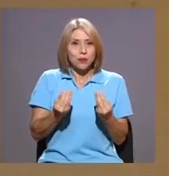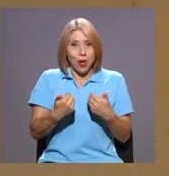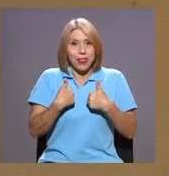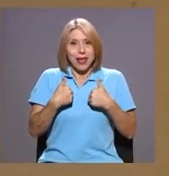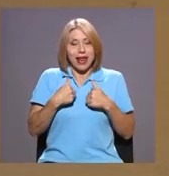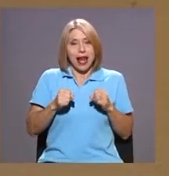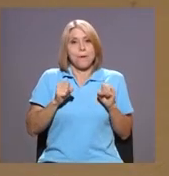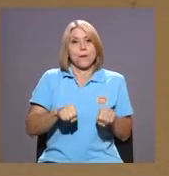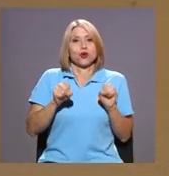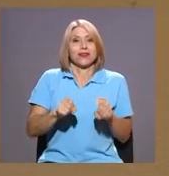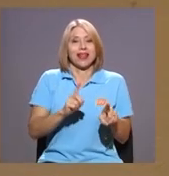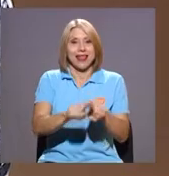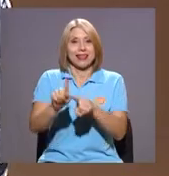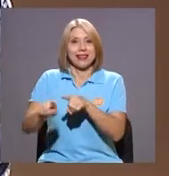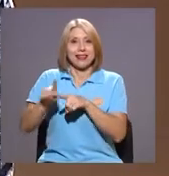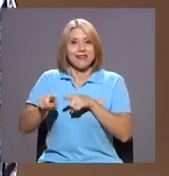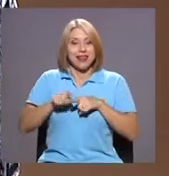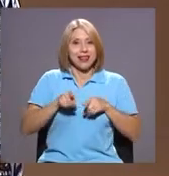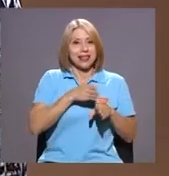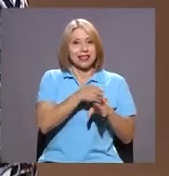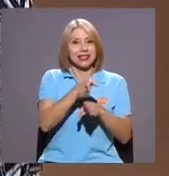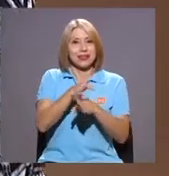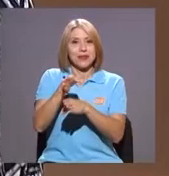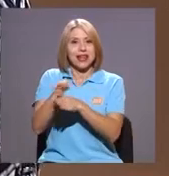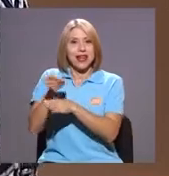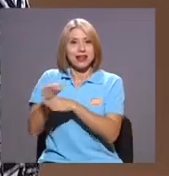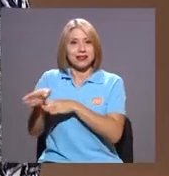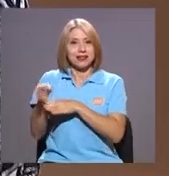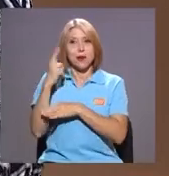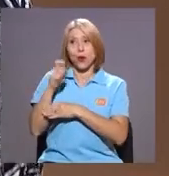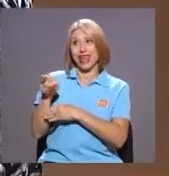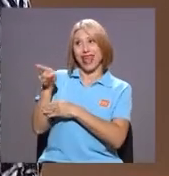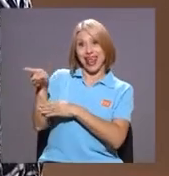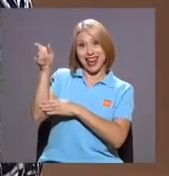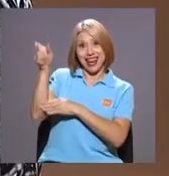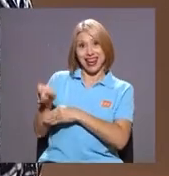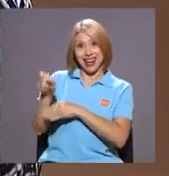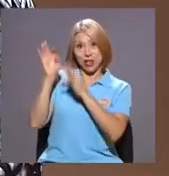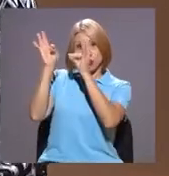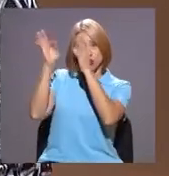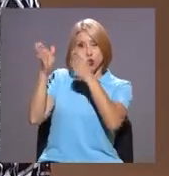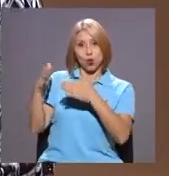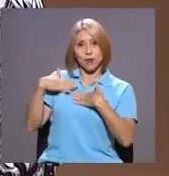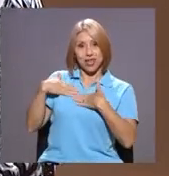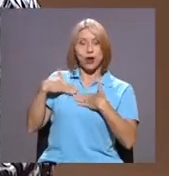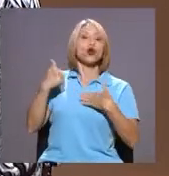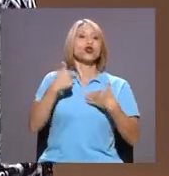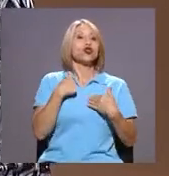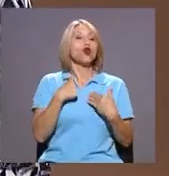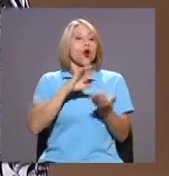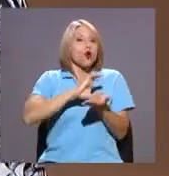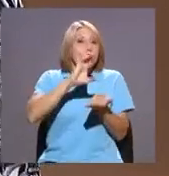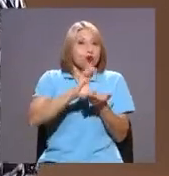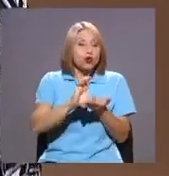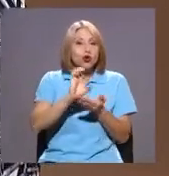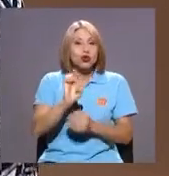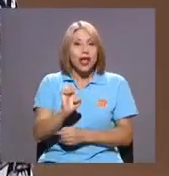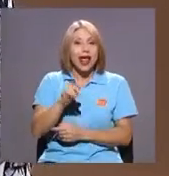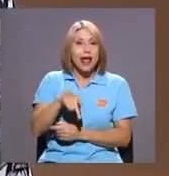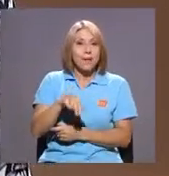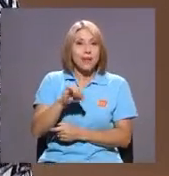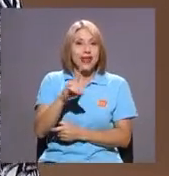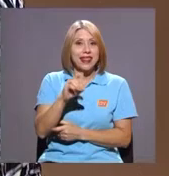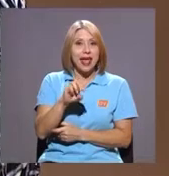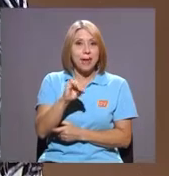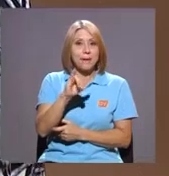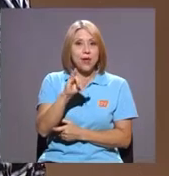posibilidad de las diferentes disciplinas, porque con él como tutor yo estaba en epidemiología y tomé cursos de epidemiología y mi tesis se basó mucho